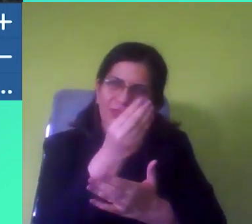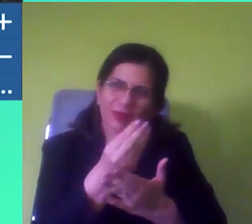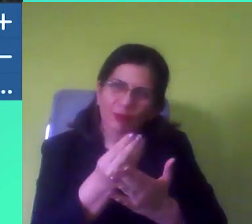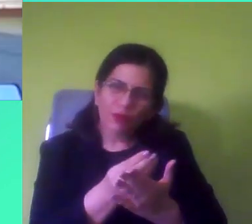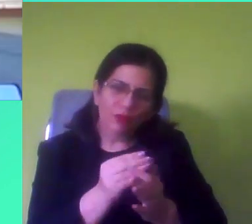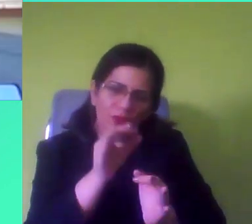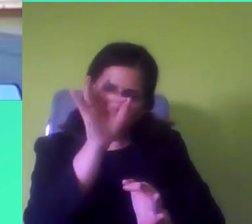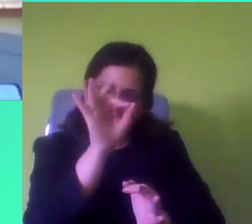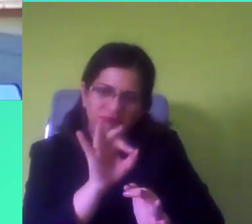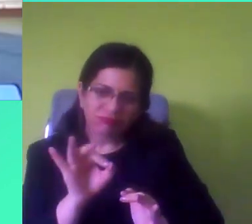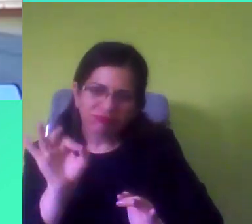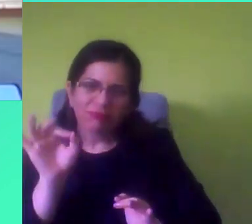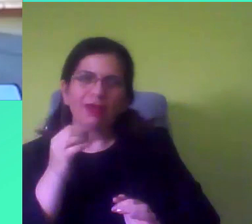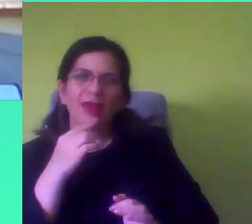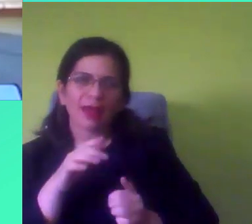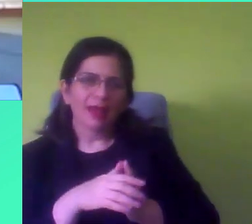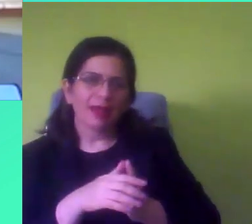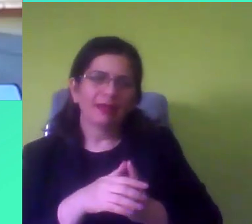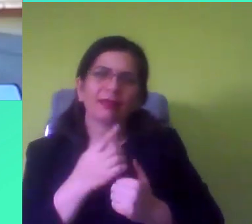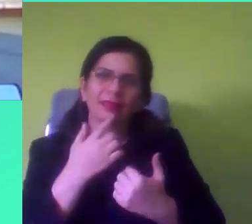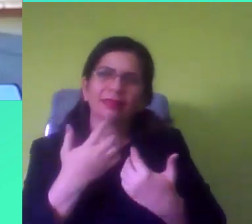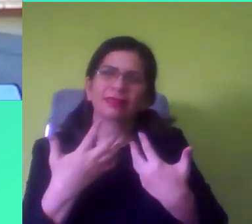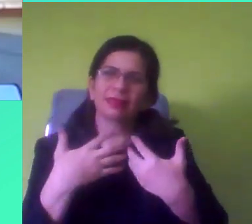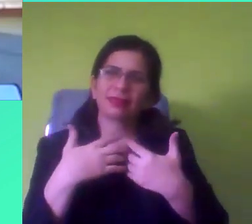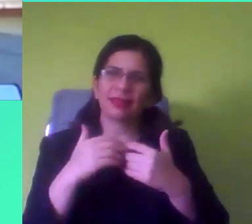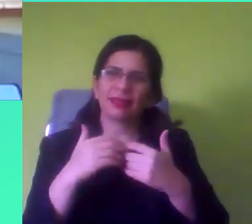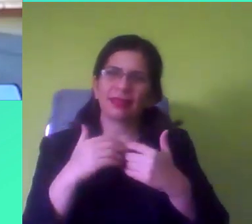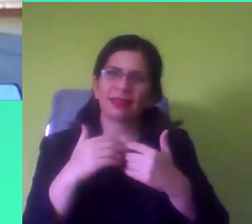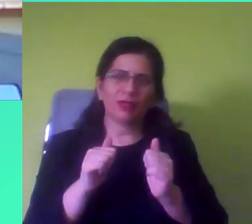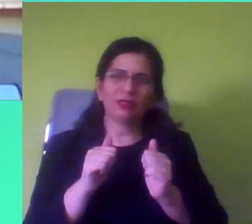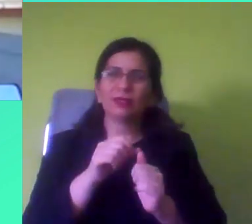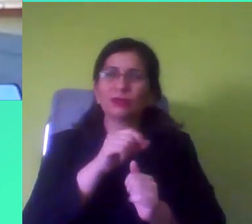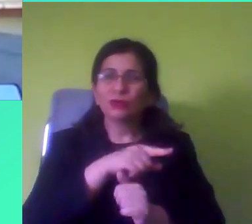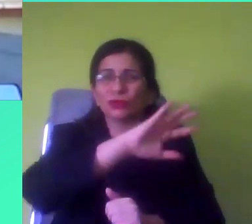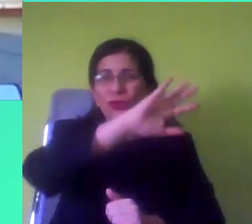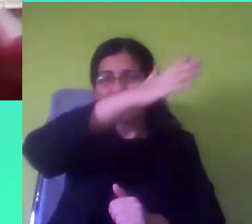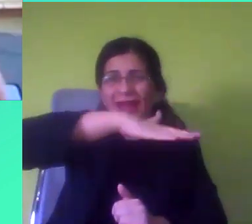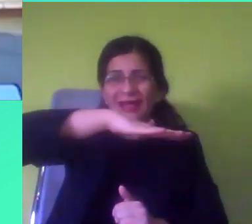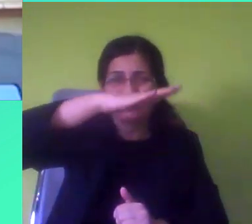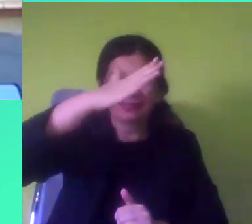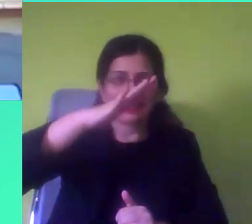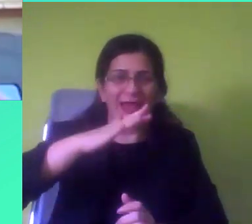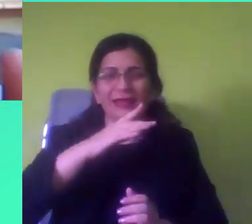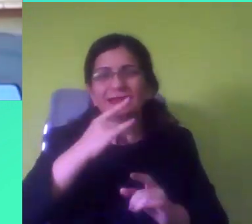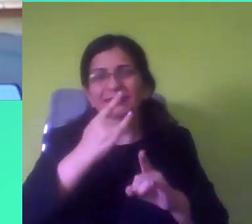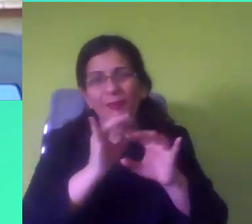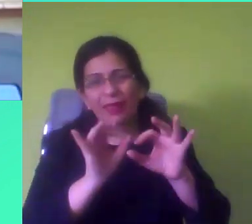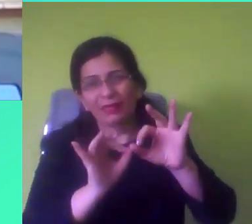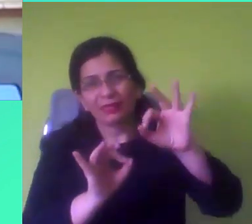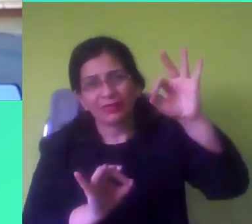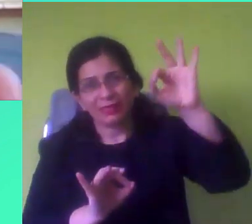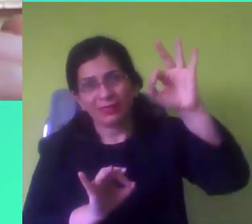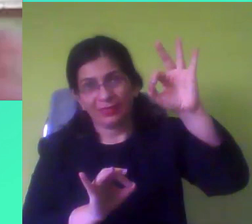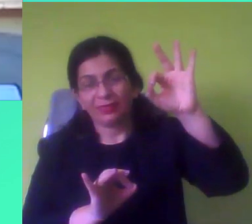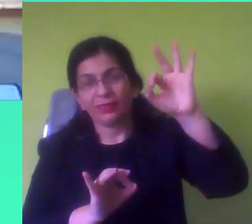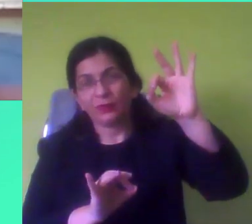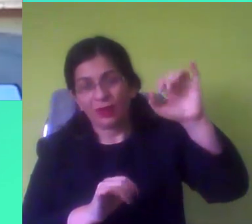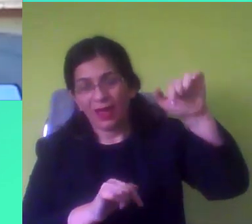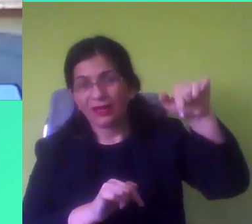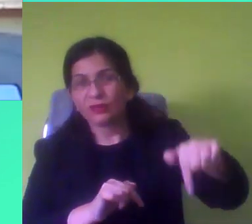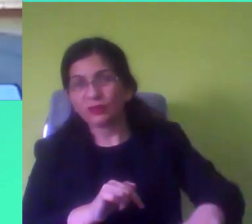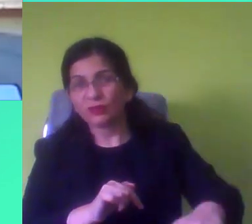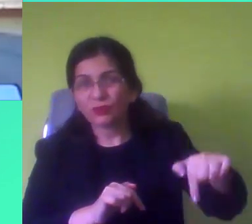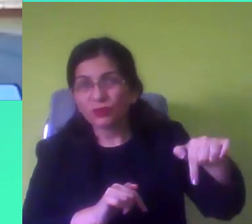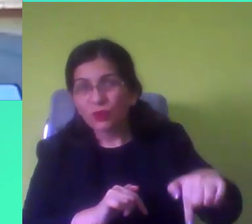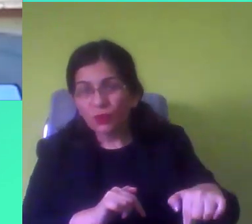cómo los glaciares que están en latitudes más altas, o sea, más cerca del sur, están a menor